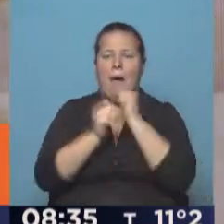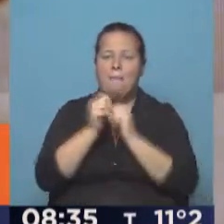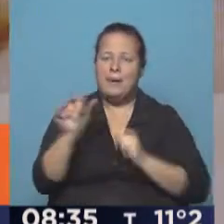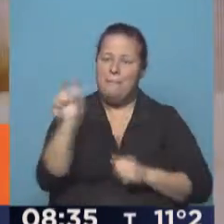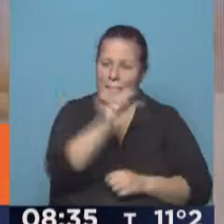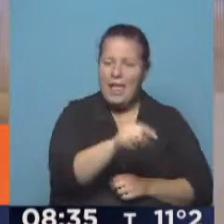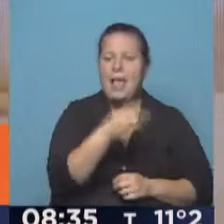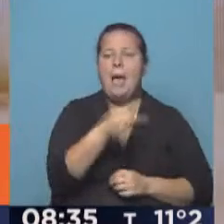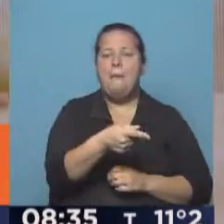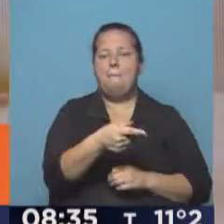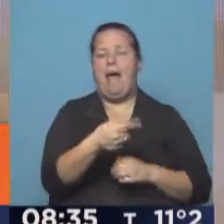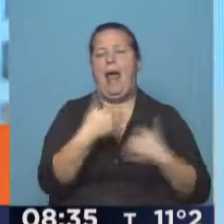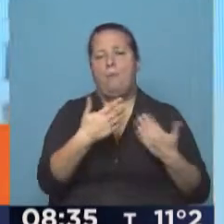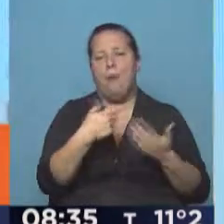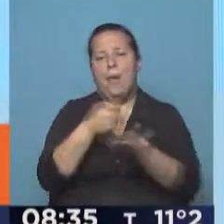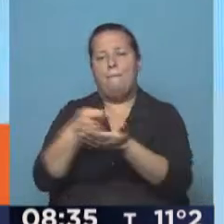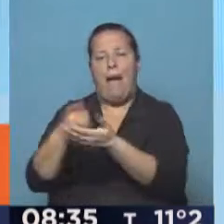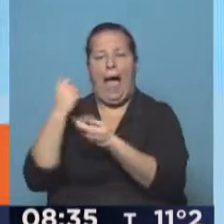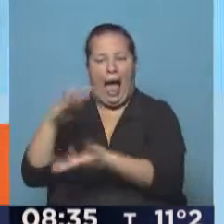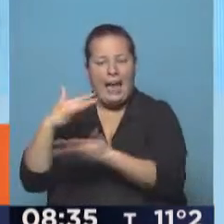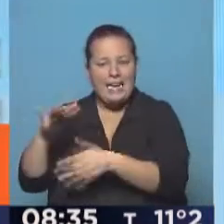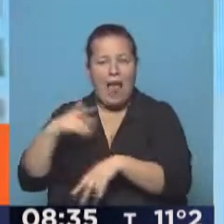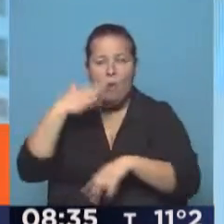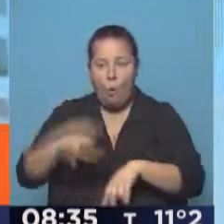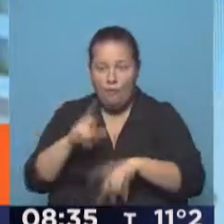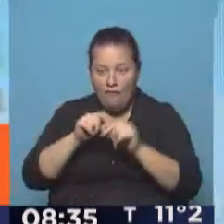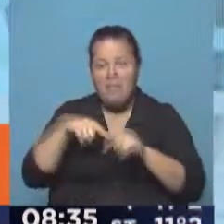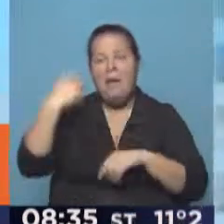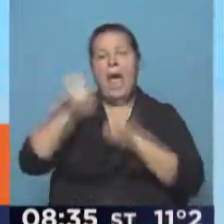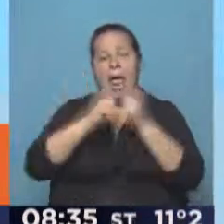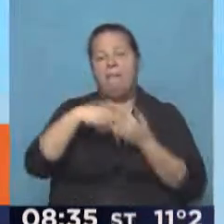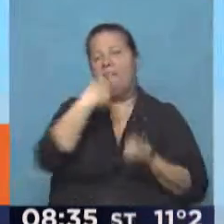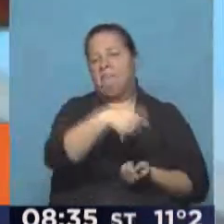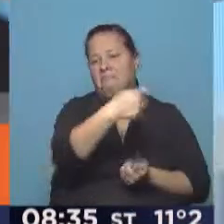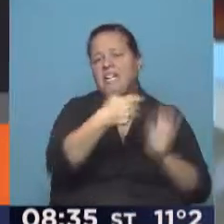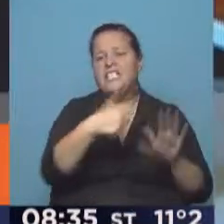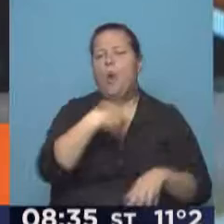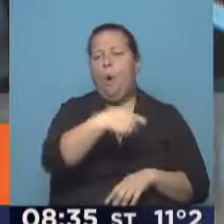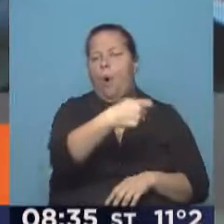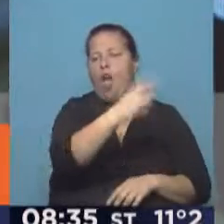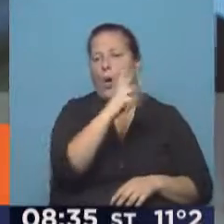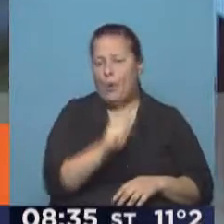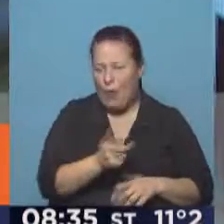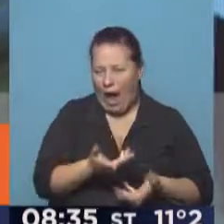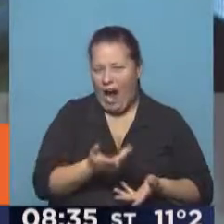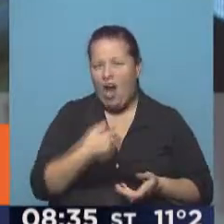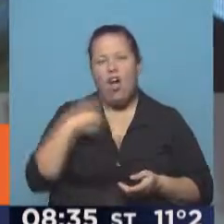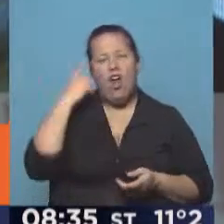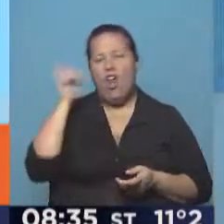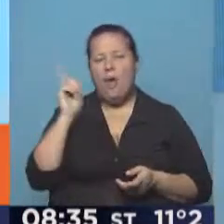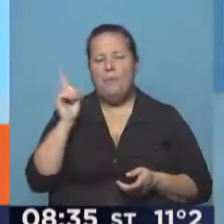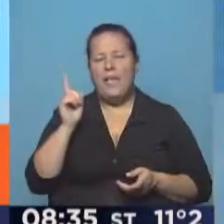empresas para que puedan pagar el aguinaldo en tiempo y forma y las empresas poder pagarlo en 6 cuotas en los bancos. La idea no era